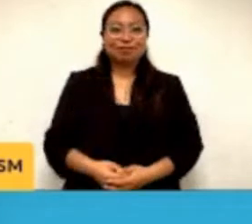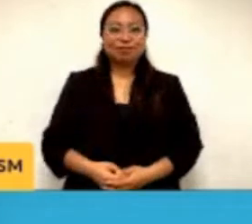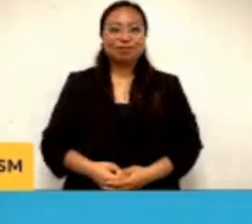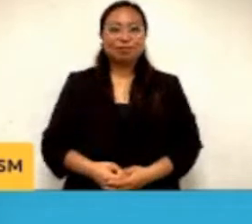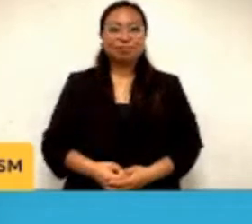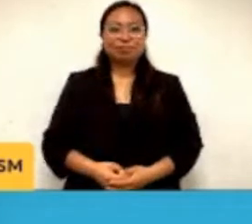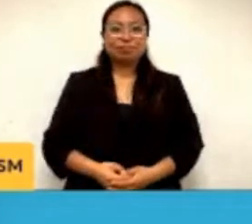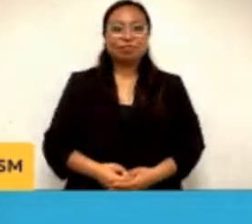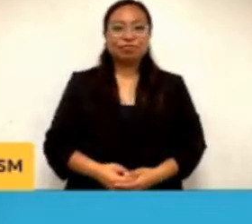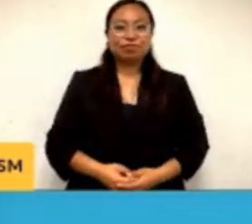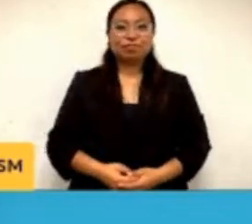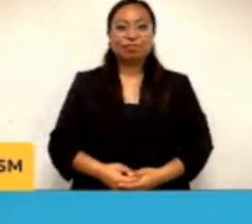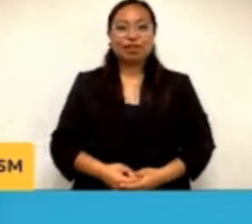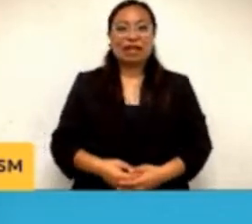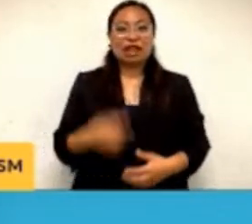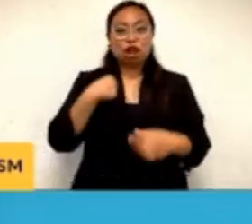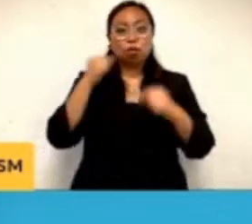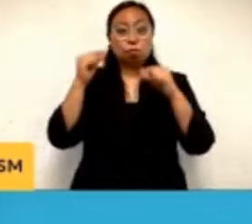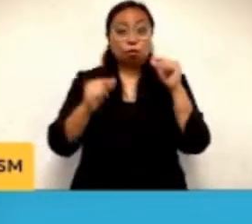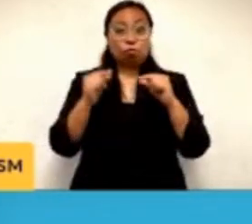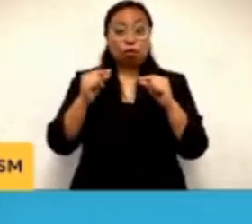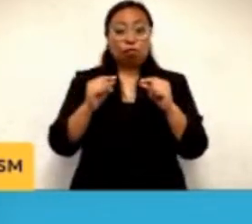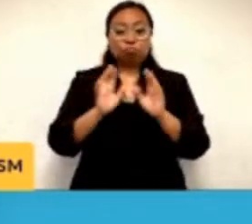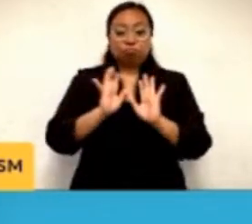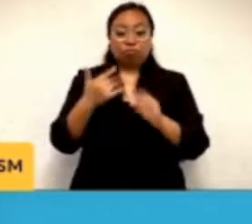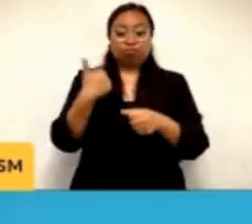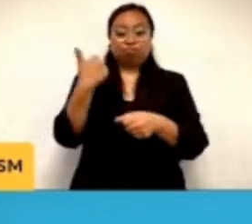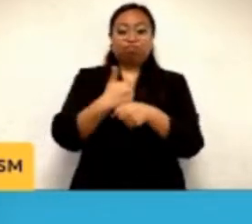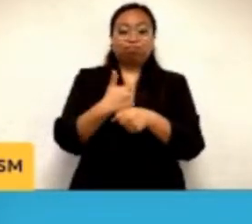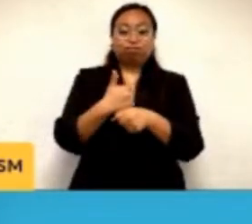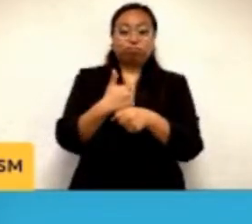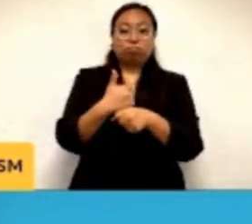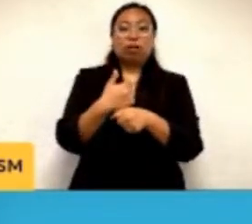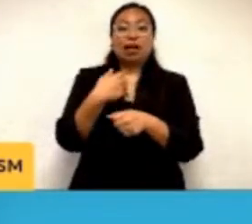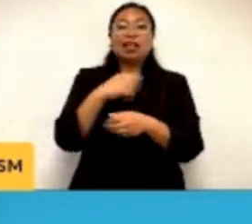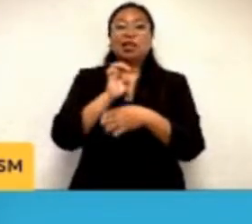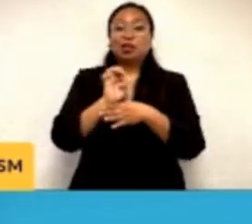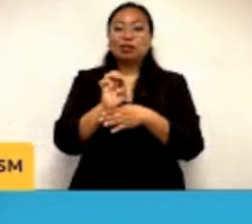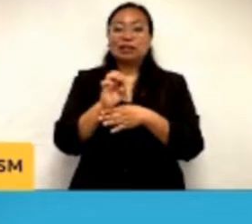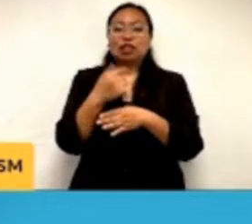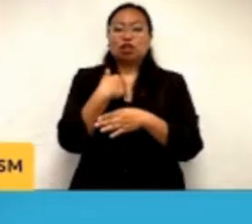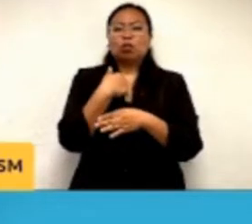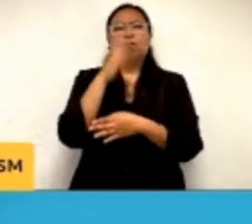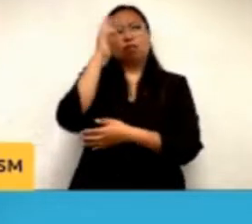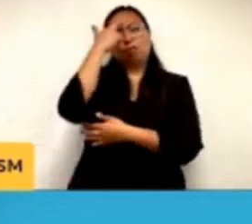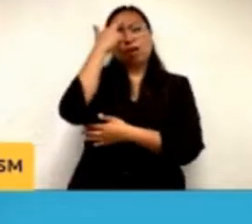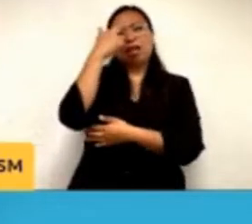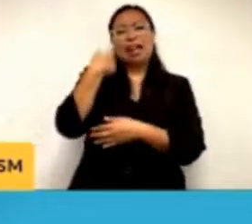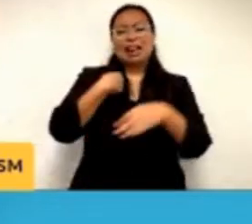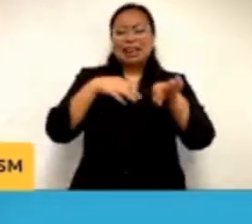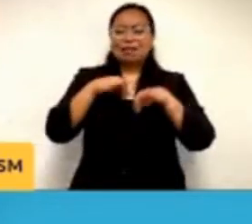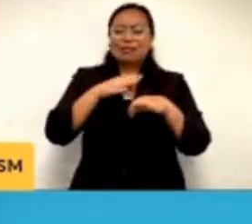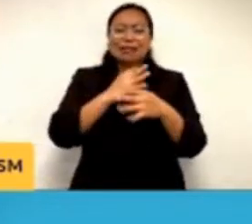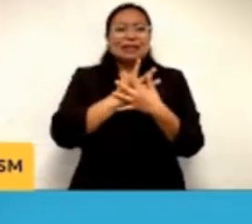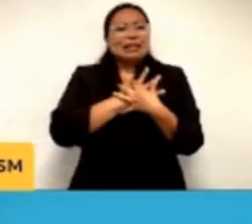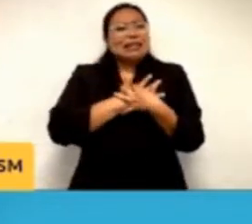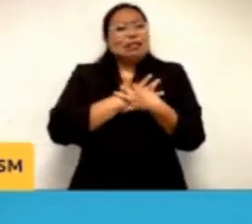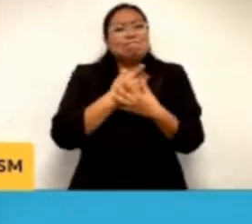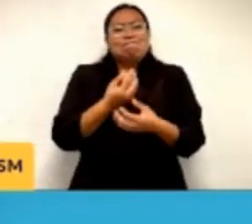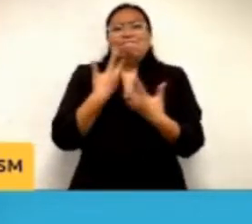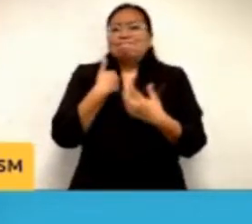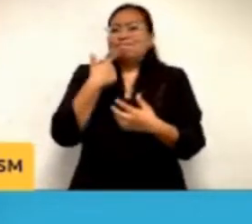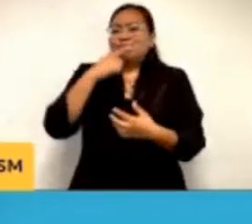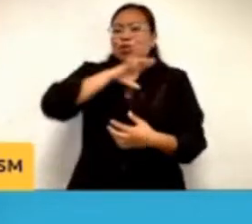me llegó mi propósito y me hizo dejar un trabajo que amaba profundamente para emprender el